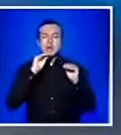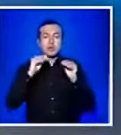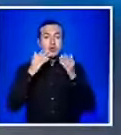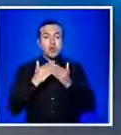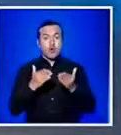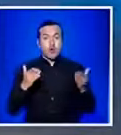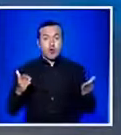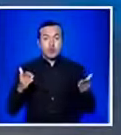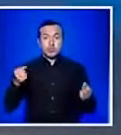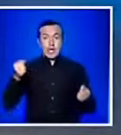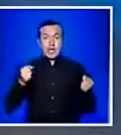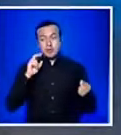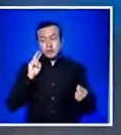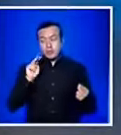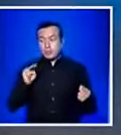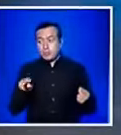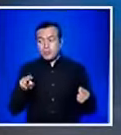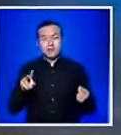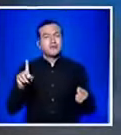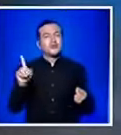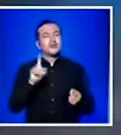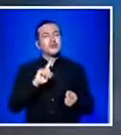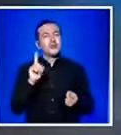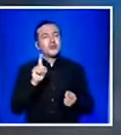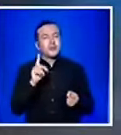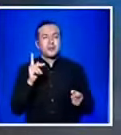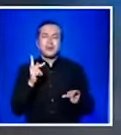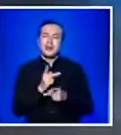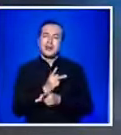de valor en su vehículo, sobre todo si lo dejan